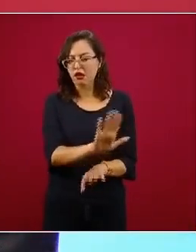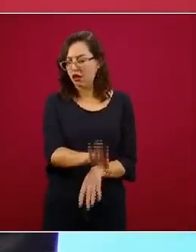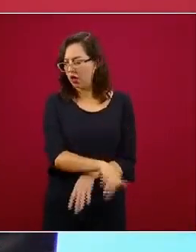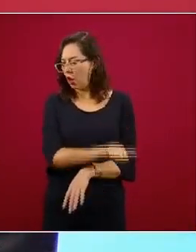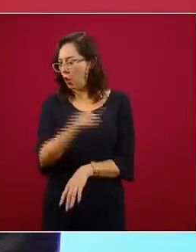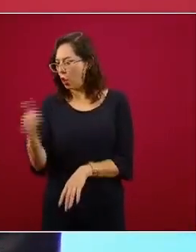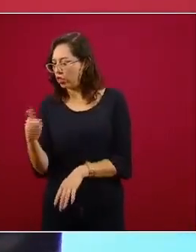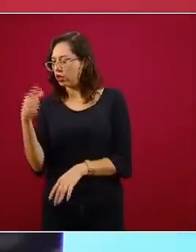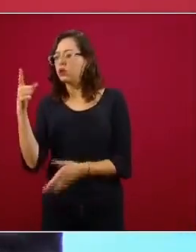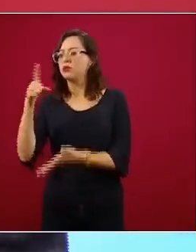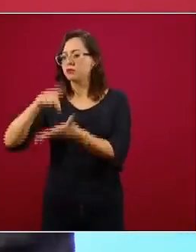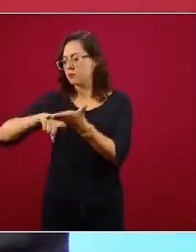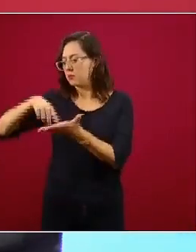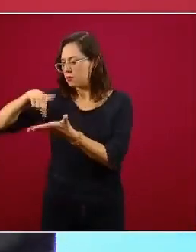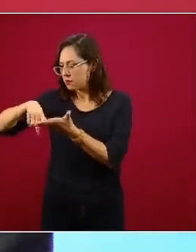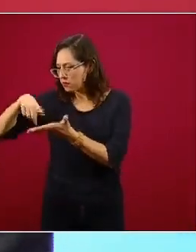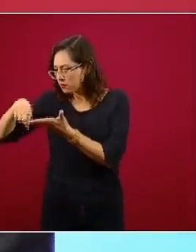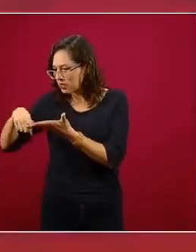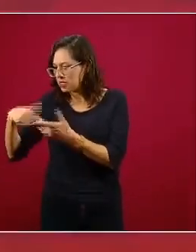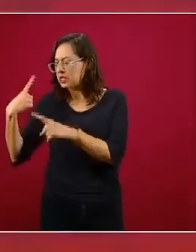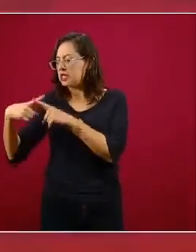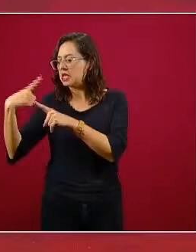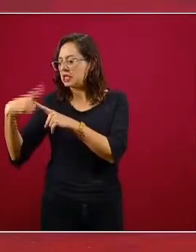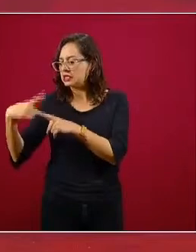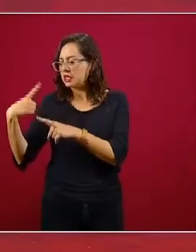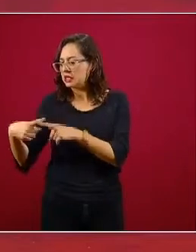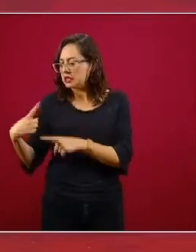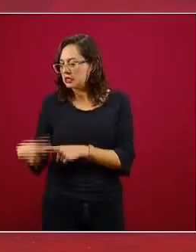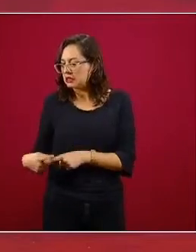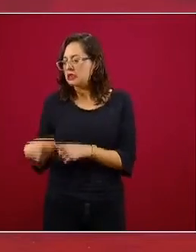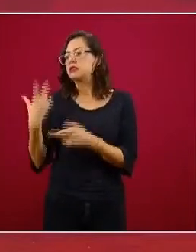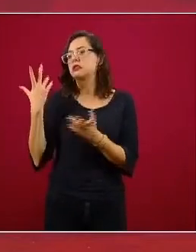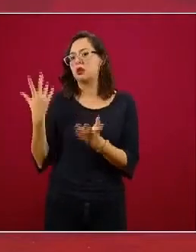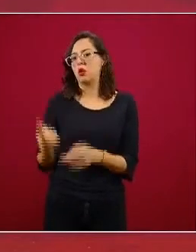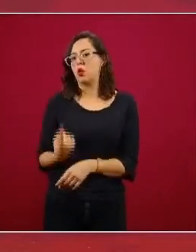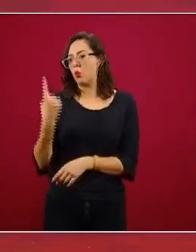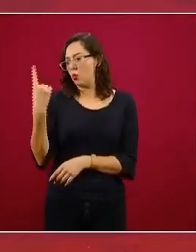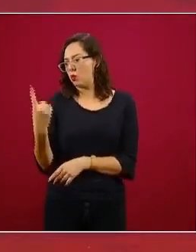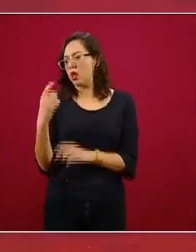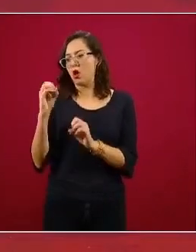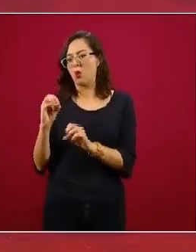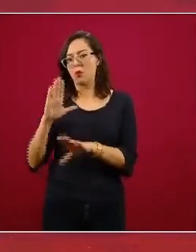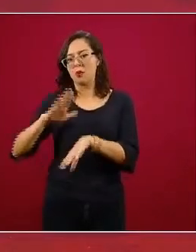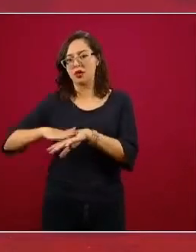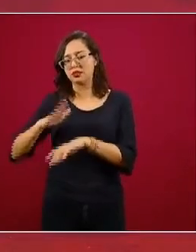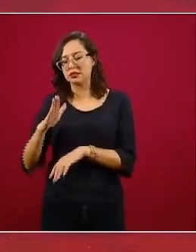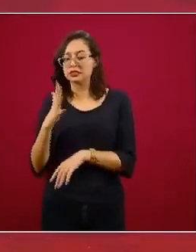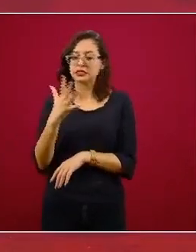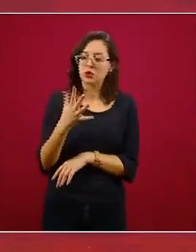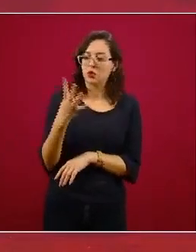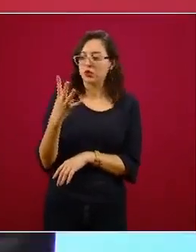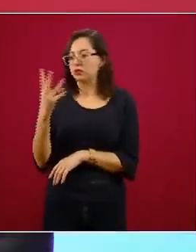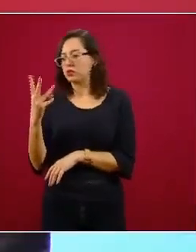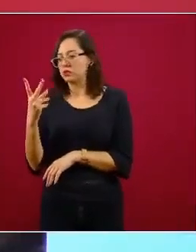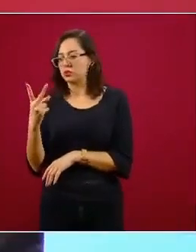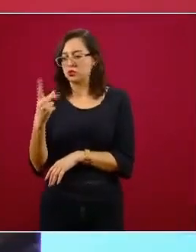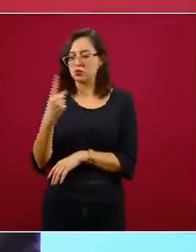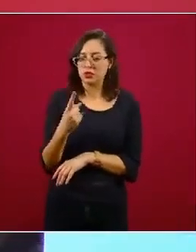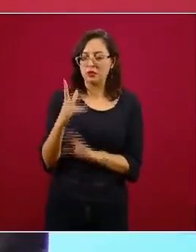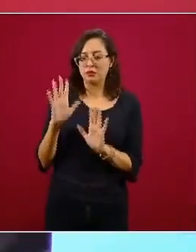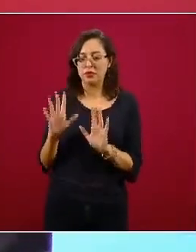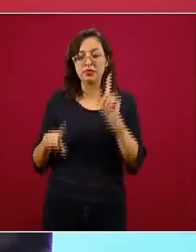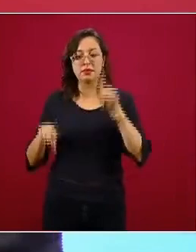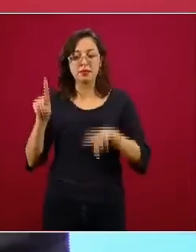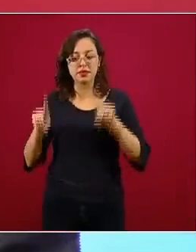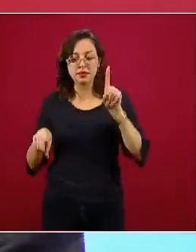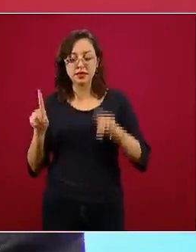de la muestra, alguna de esas 5 personas es positiva, una o más. Puede ser las 5, 4, 3, 2 o solo